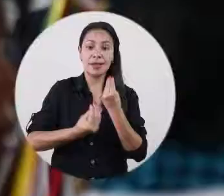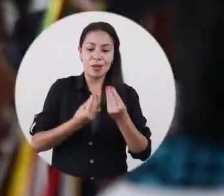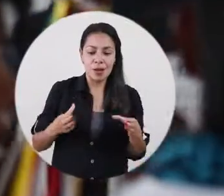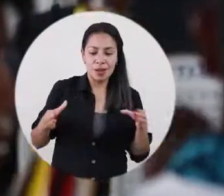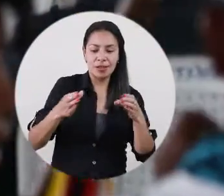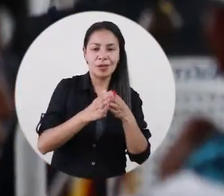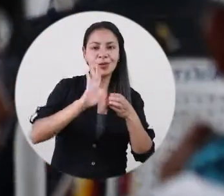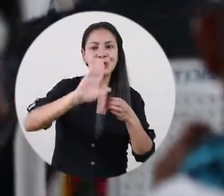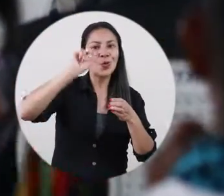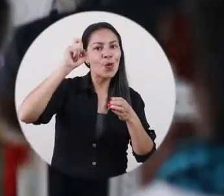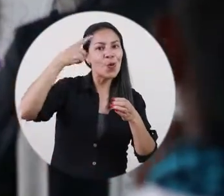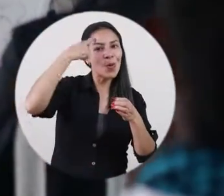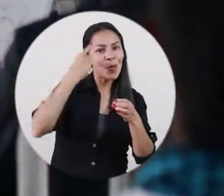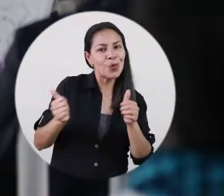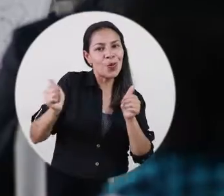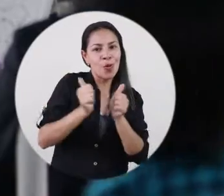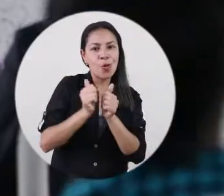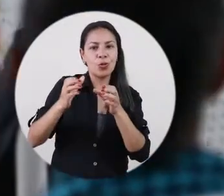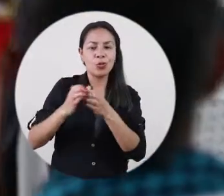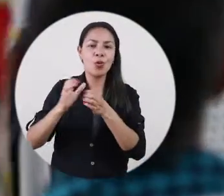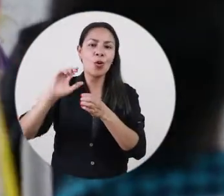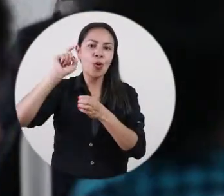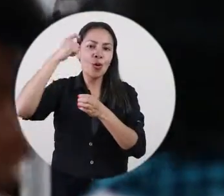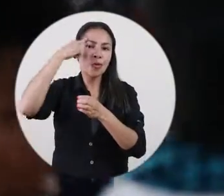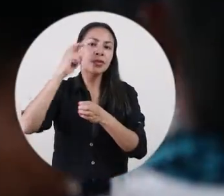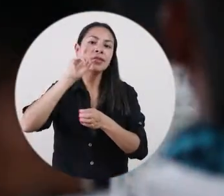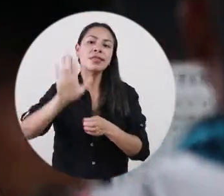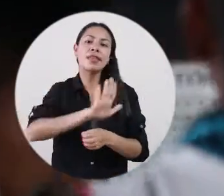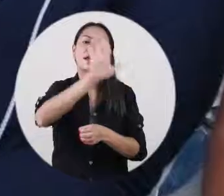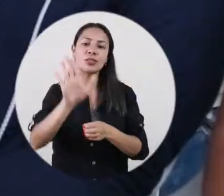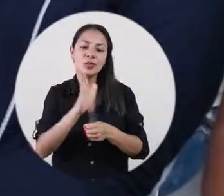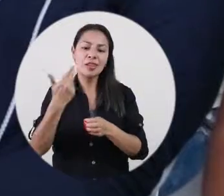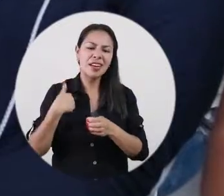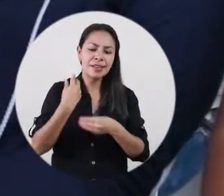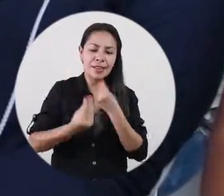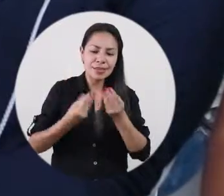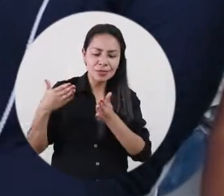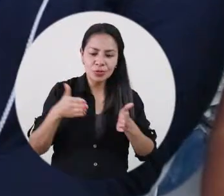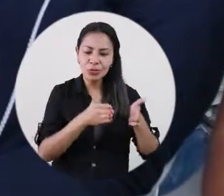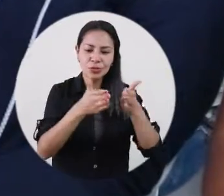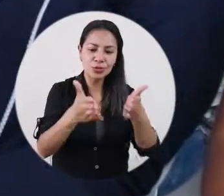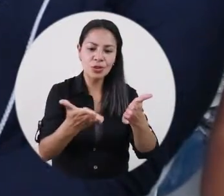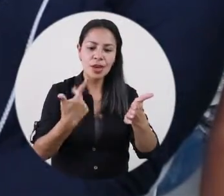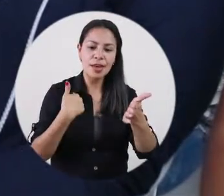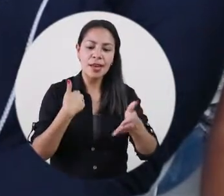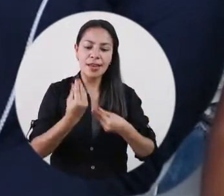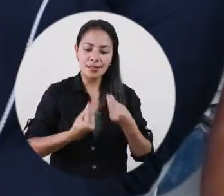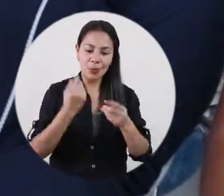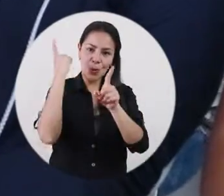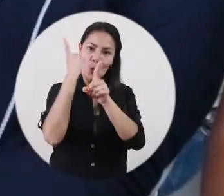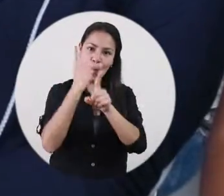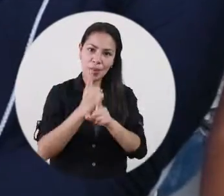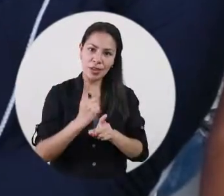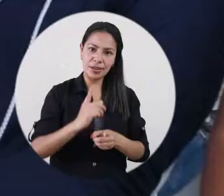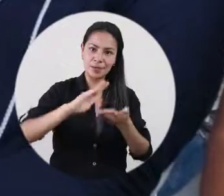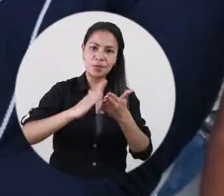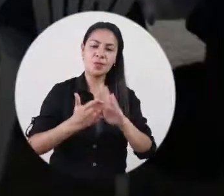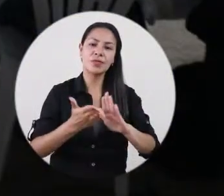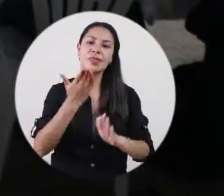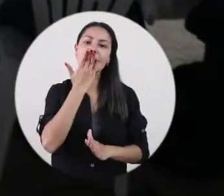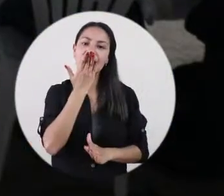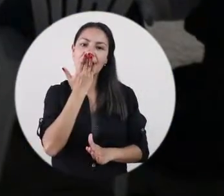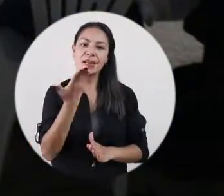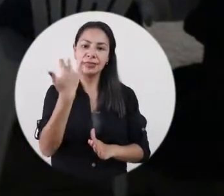con todo el equipo de gobierno en conjunto con el gobierno nacional pues hemos definido una ruta en la cual le vamos a cumplir a las